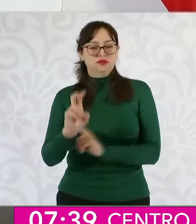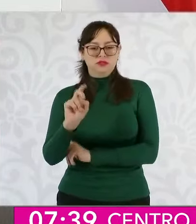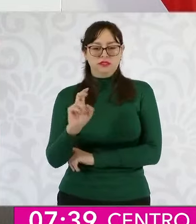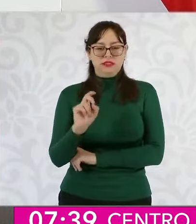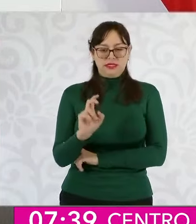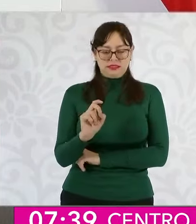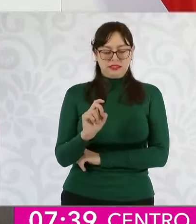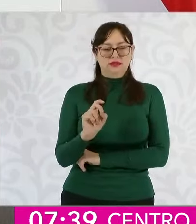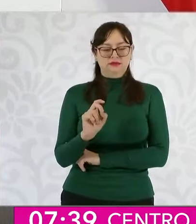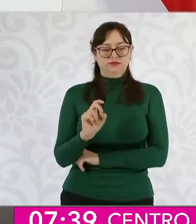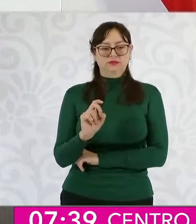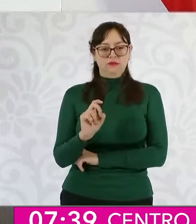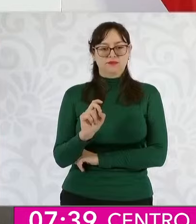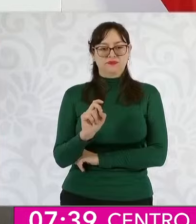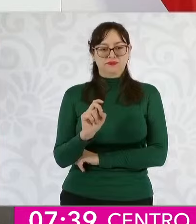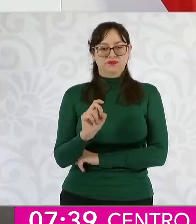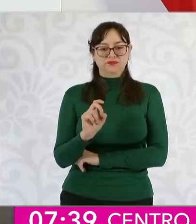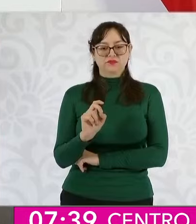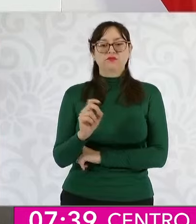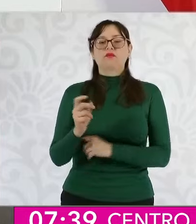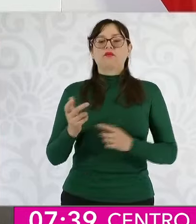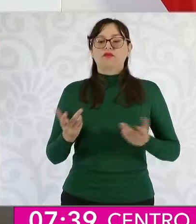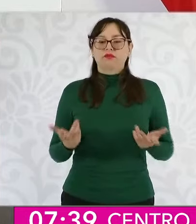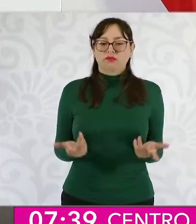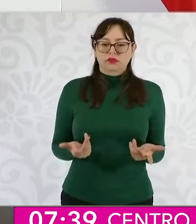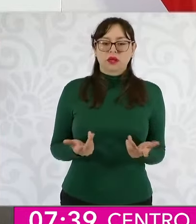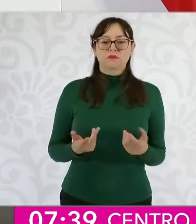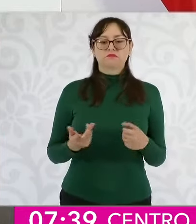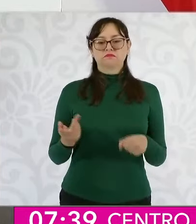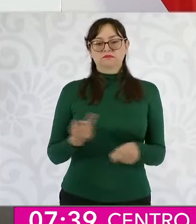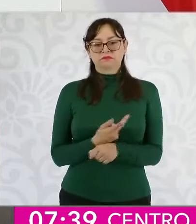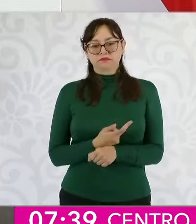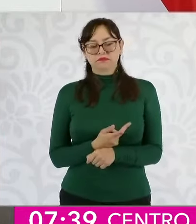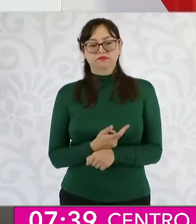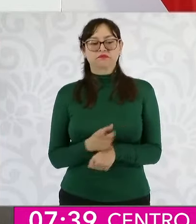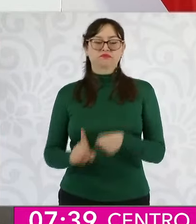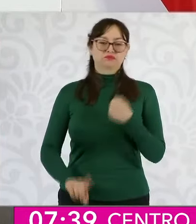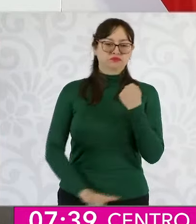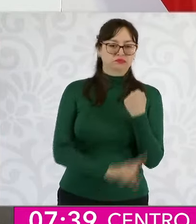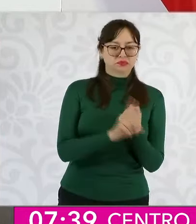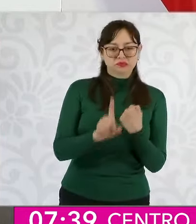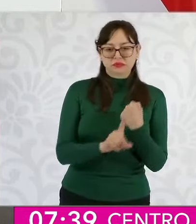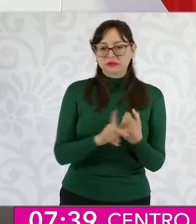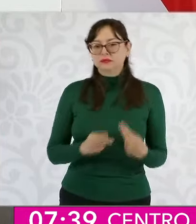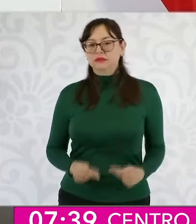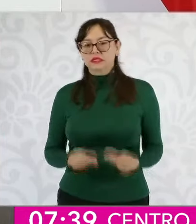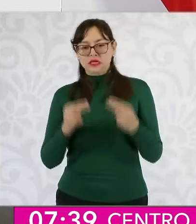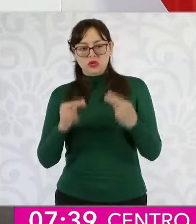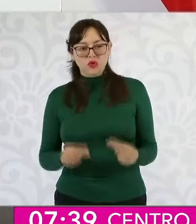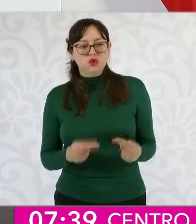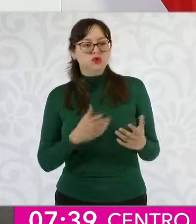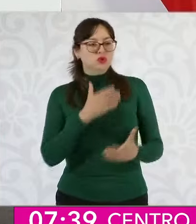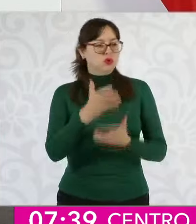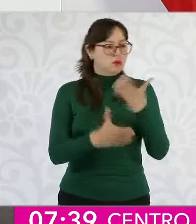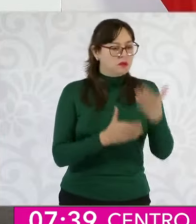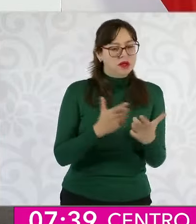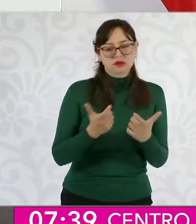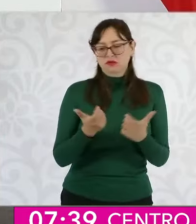y que provocó en aquella época muchas dificultades porque se inició una guerra comercial que a la